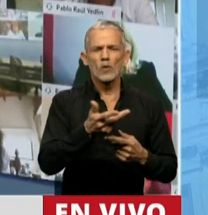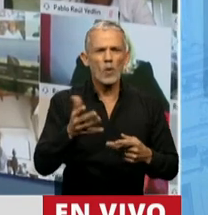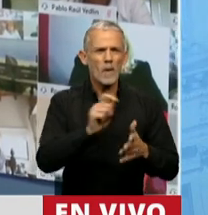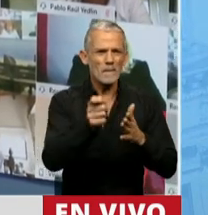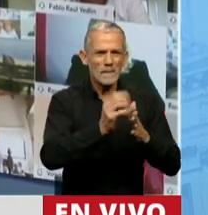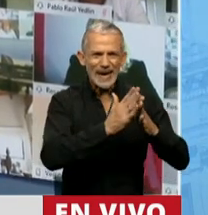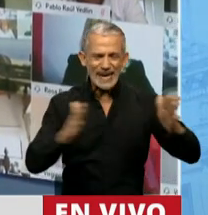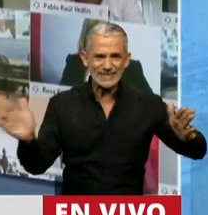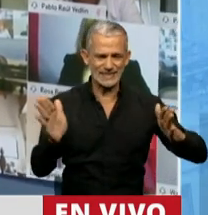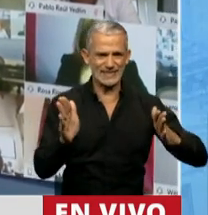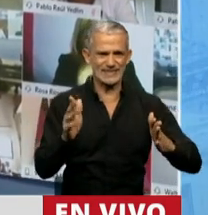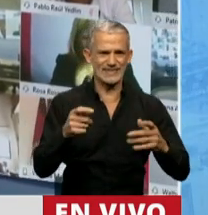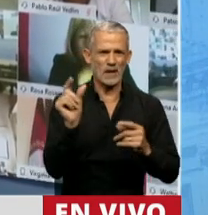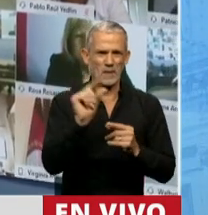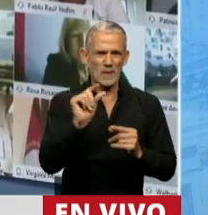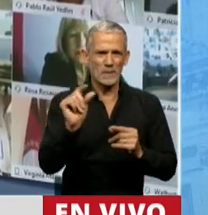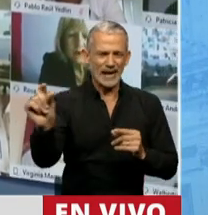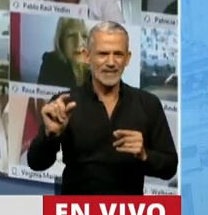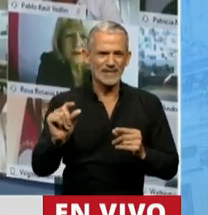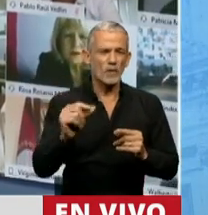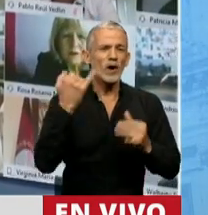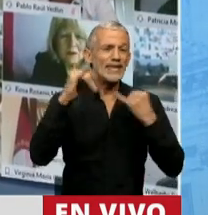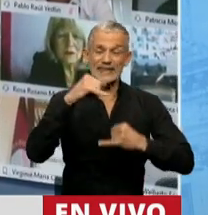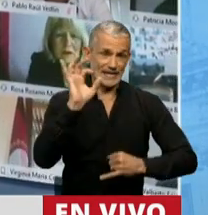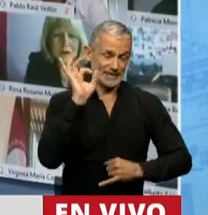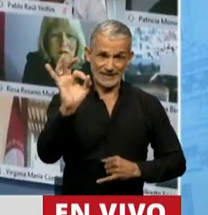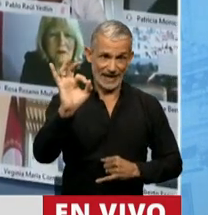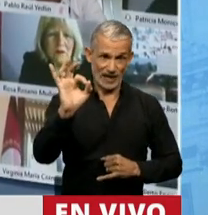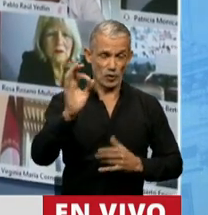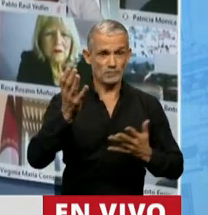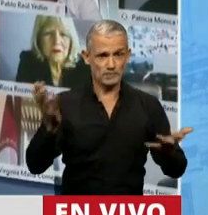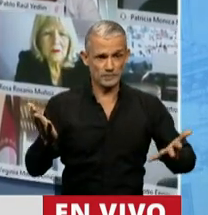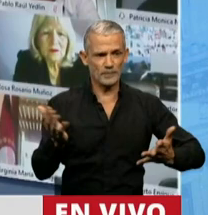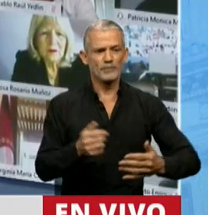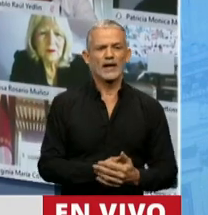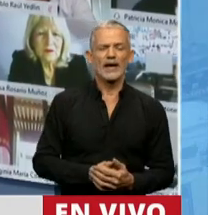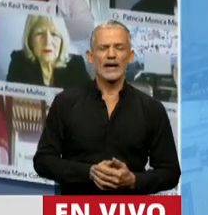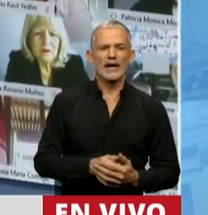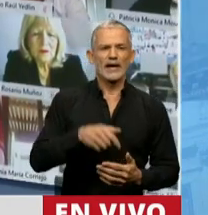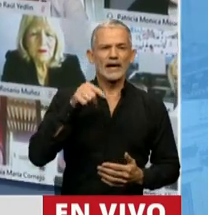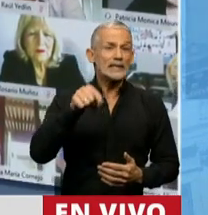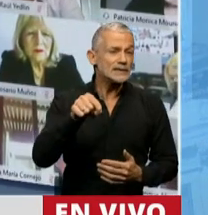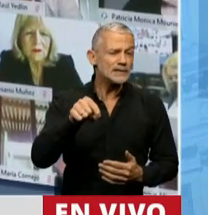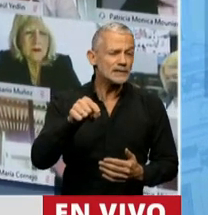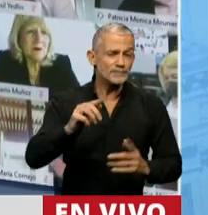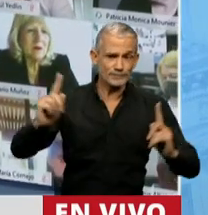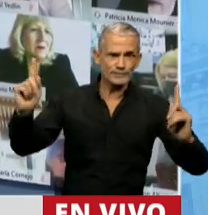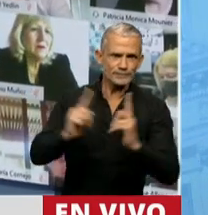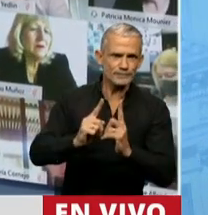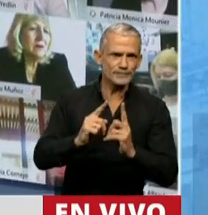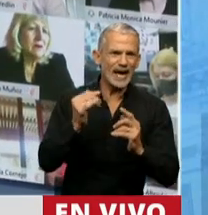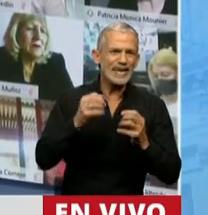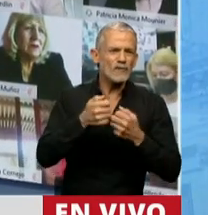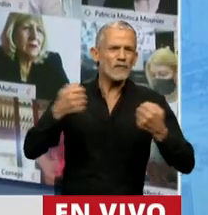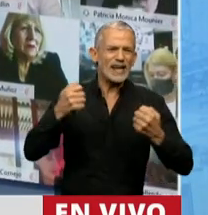de meses de financiamiento a tasa cero, que en la práctica, frente a la reducida